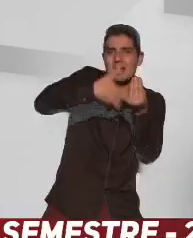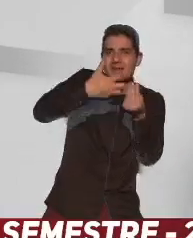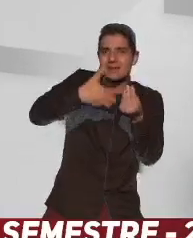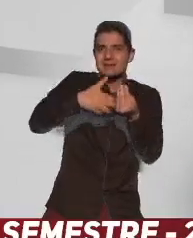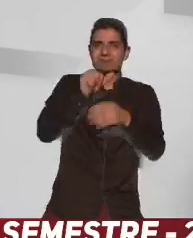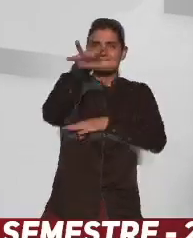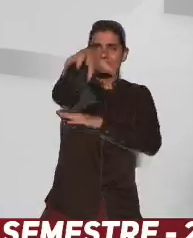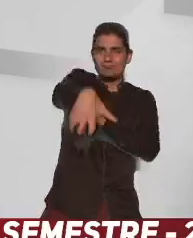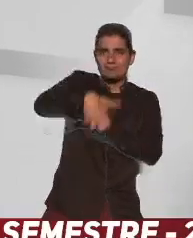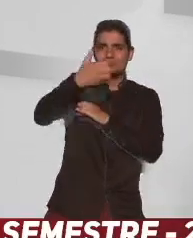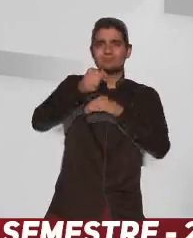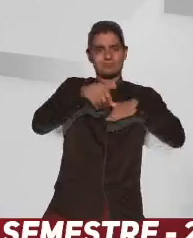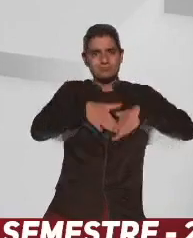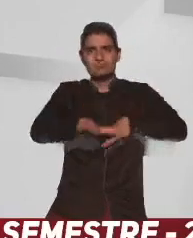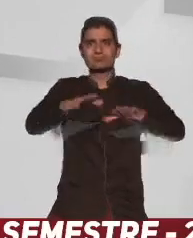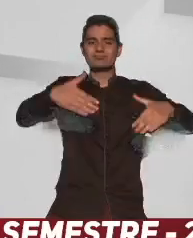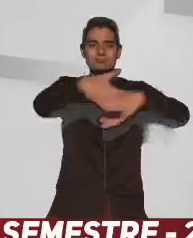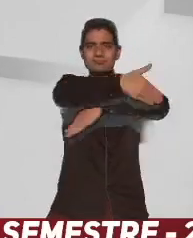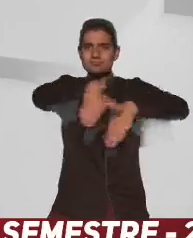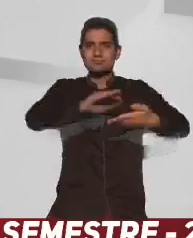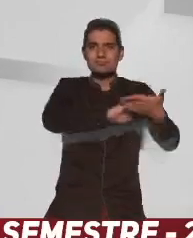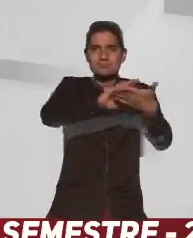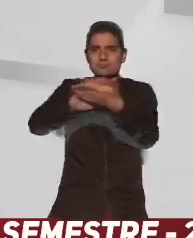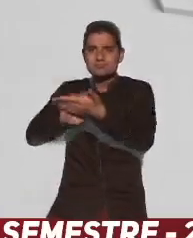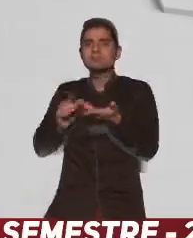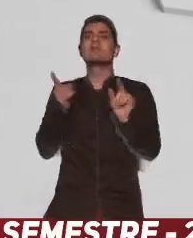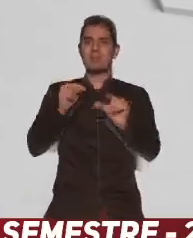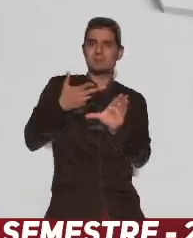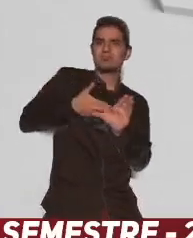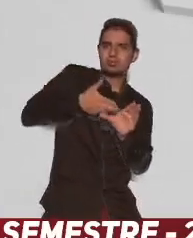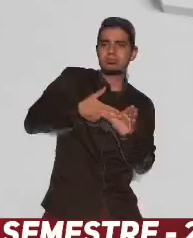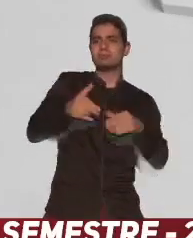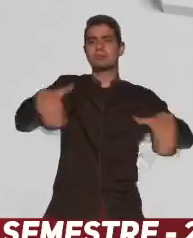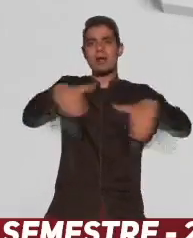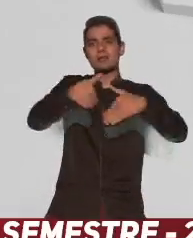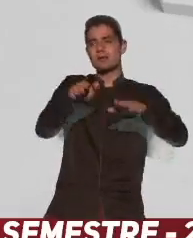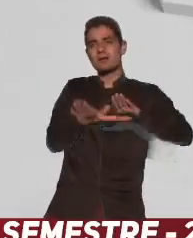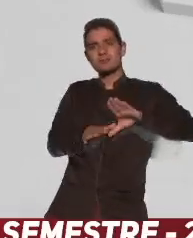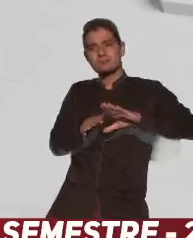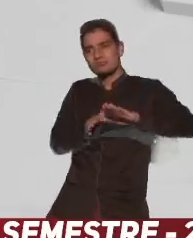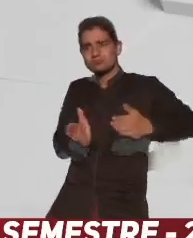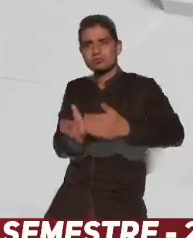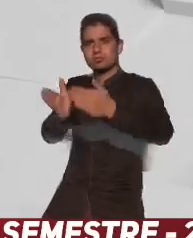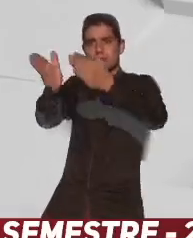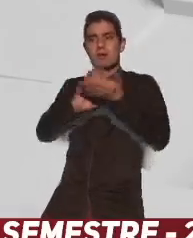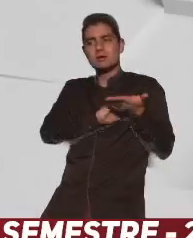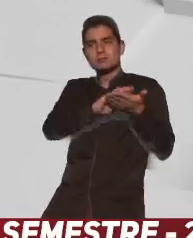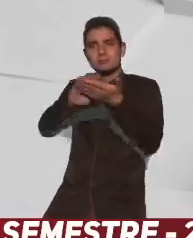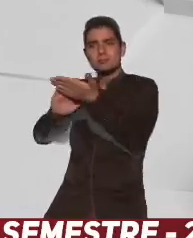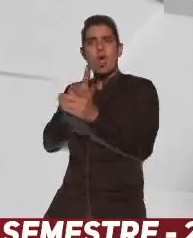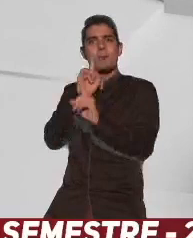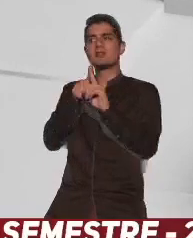adecuación de carreteras, placahuellas y caminos que contribuyen al desarrollo de la economía local.